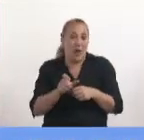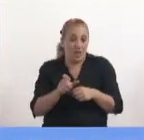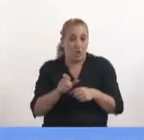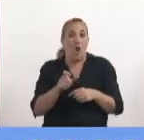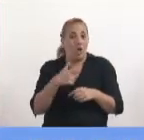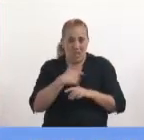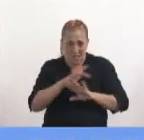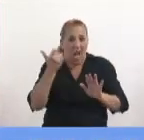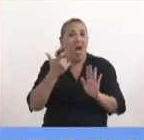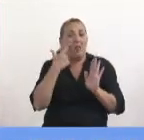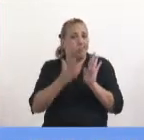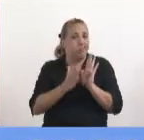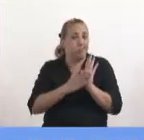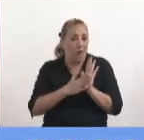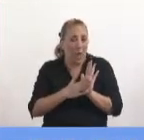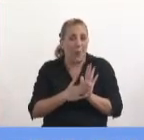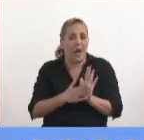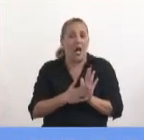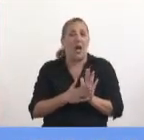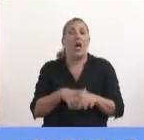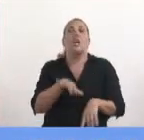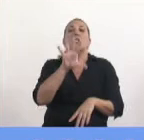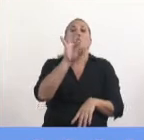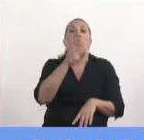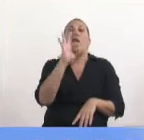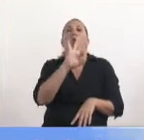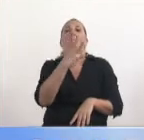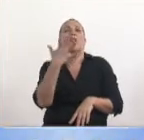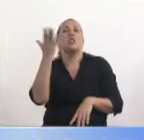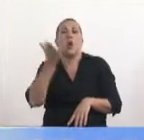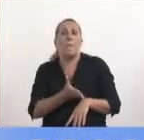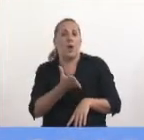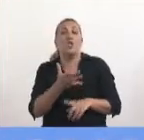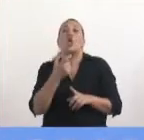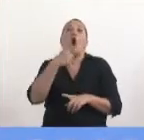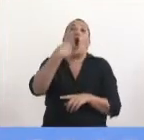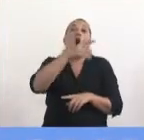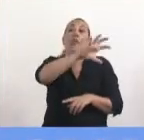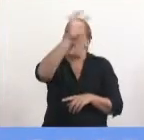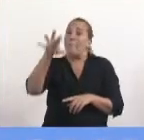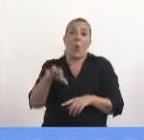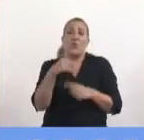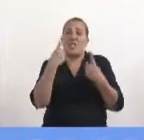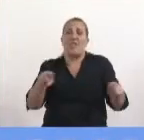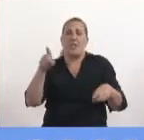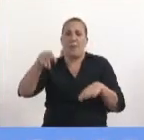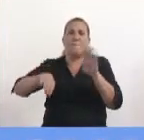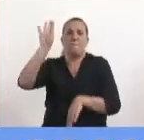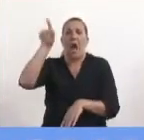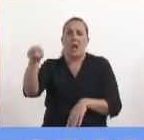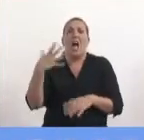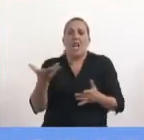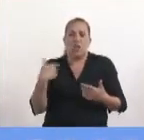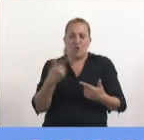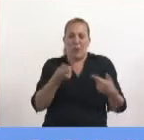es comprobable, el 50 o 40 y pico por ciento que en muchas otras provincias del país? Y así nos tenemos que manejar, y por